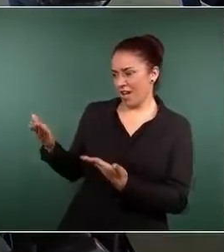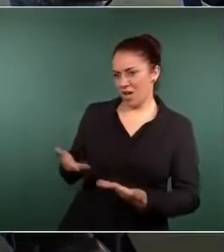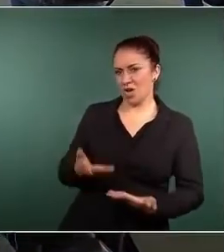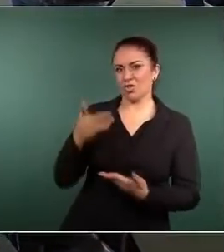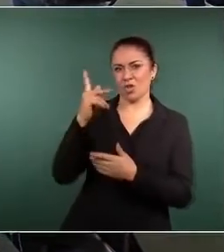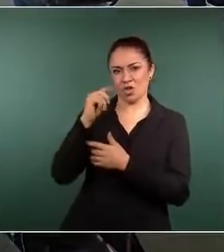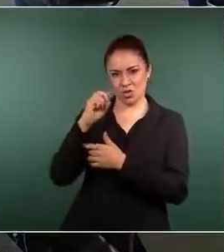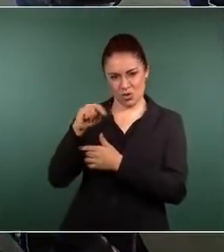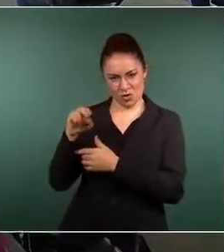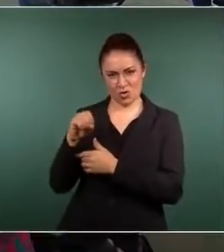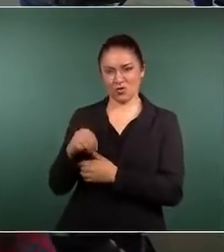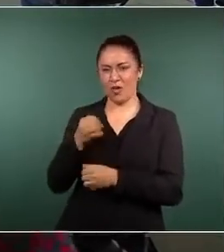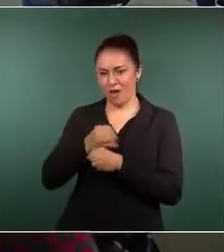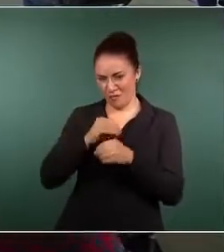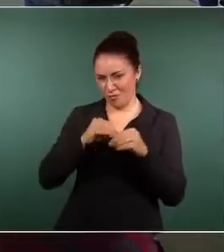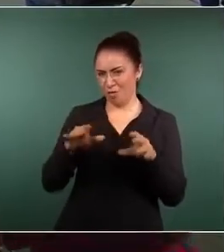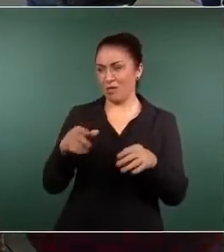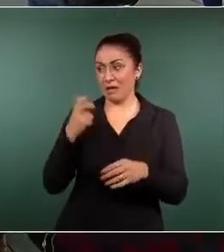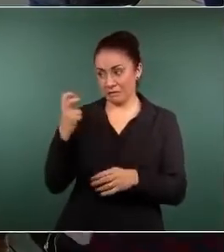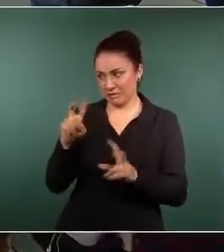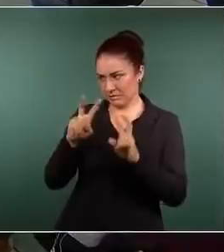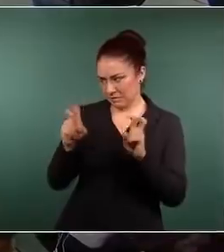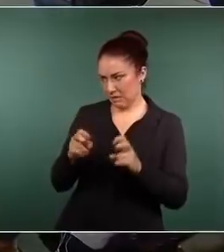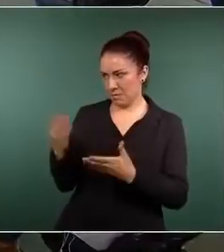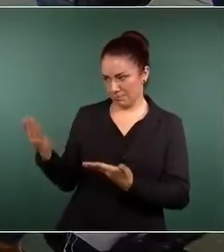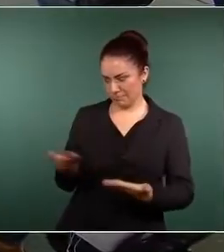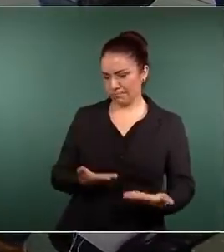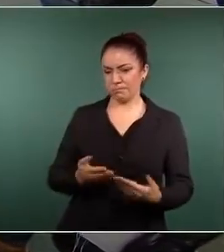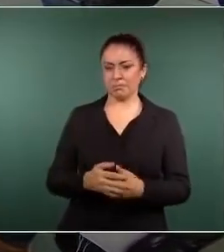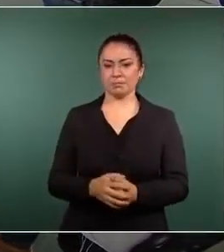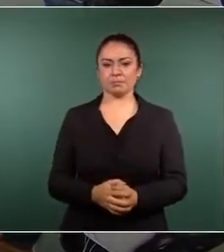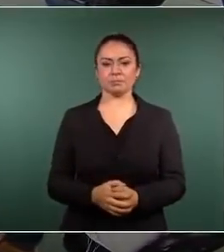toño informará sobre este tema